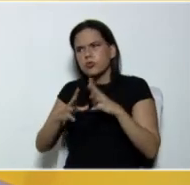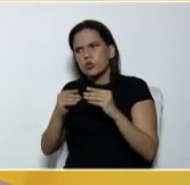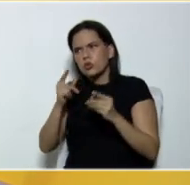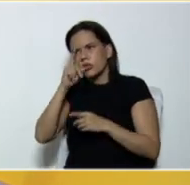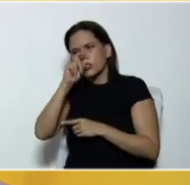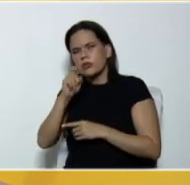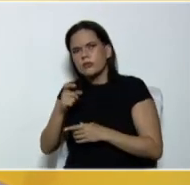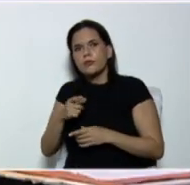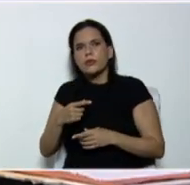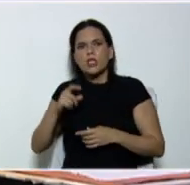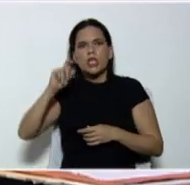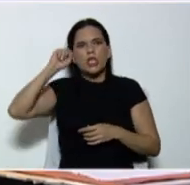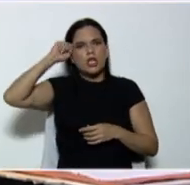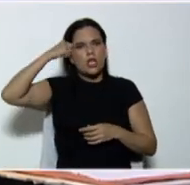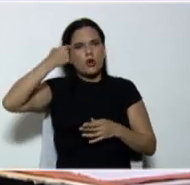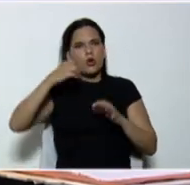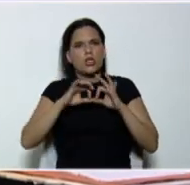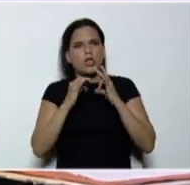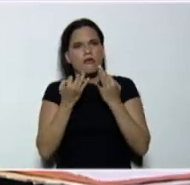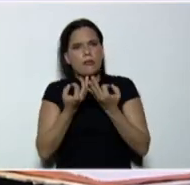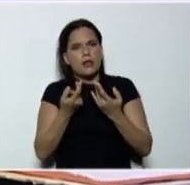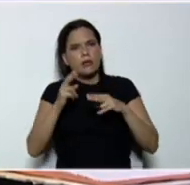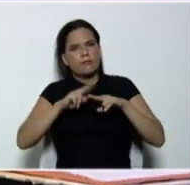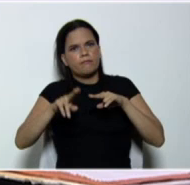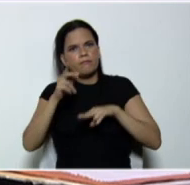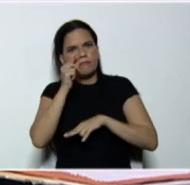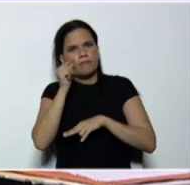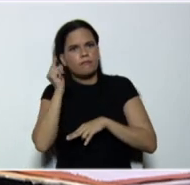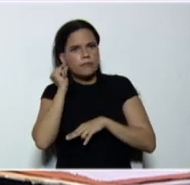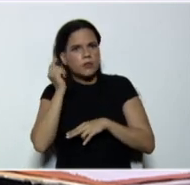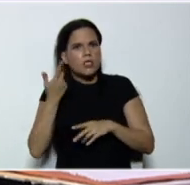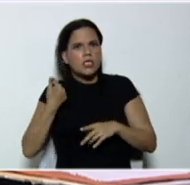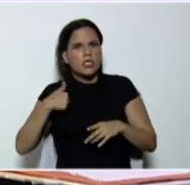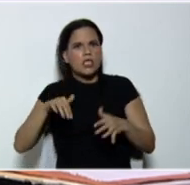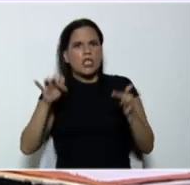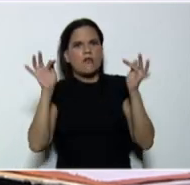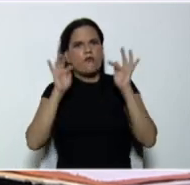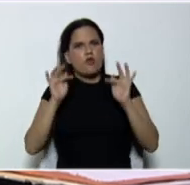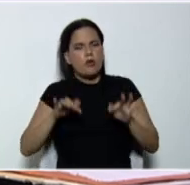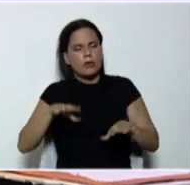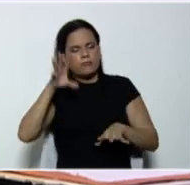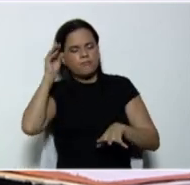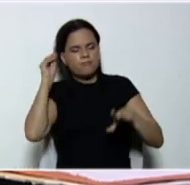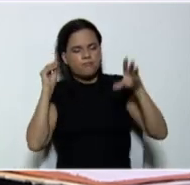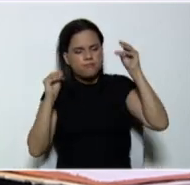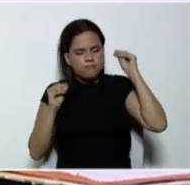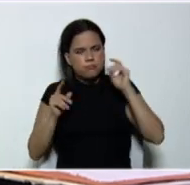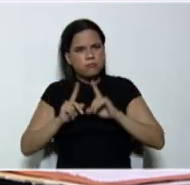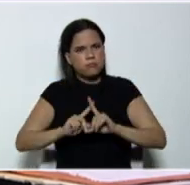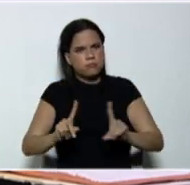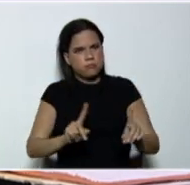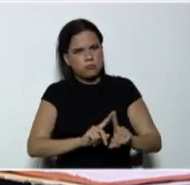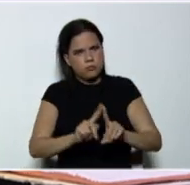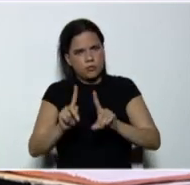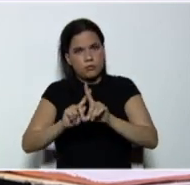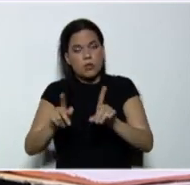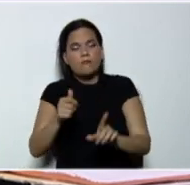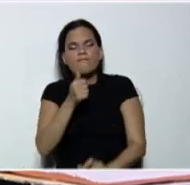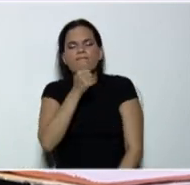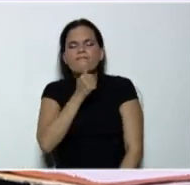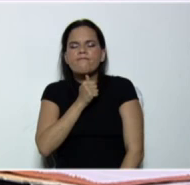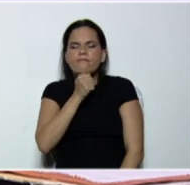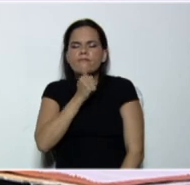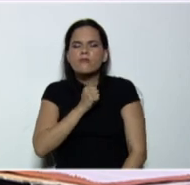año. Y recordándole a la familia, las niñas y los niños tienen maneras de aprender totalmente diferentes, pero con